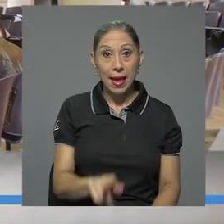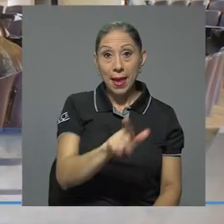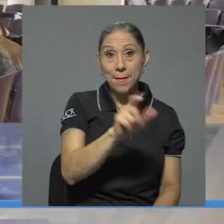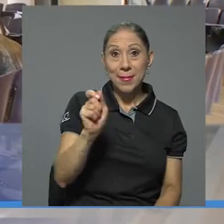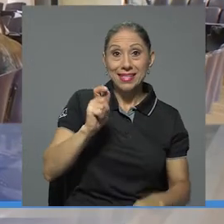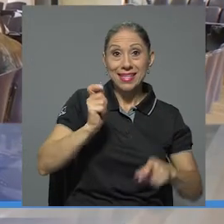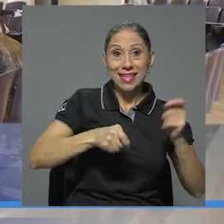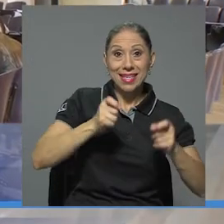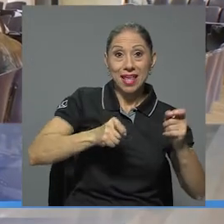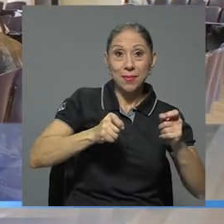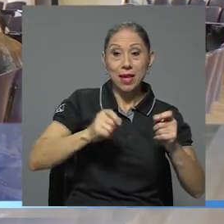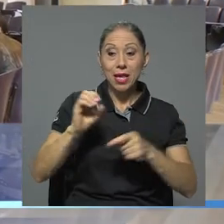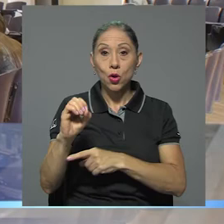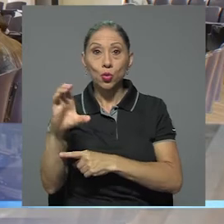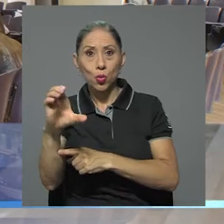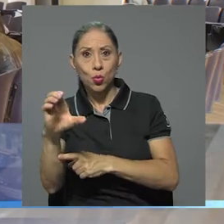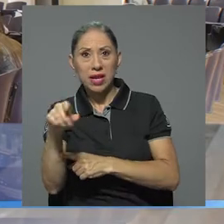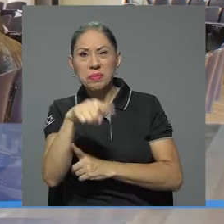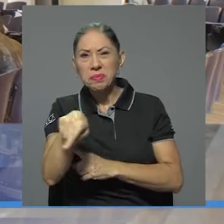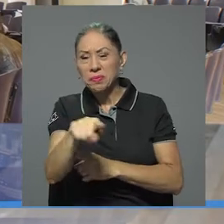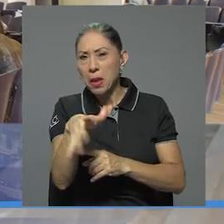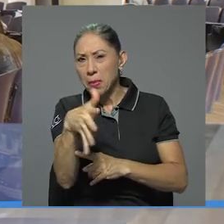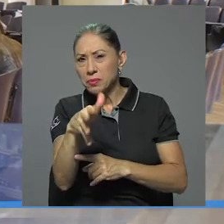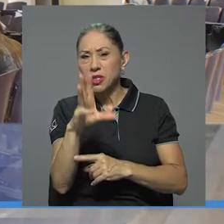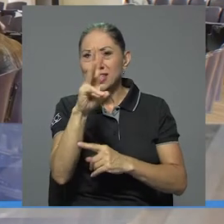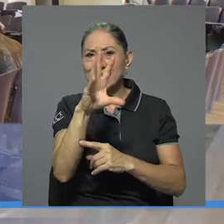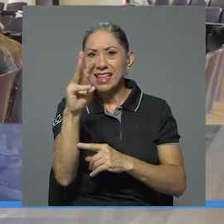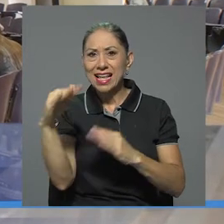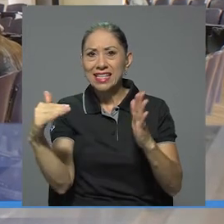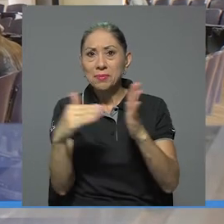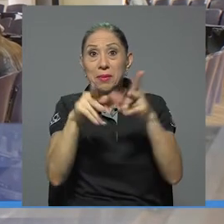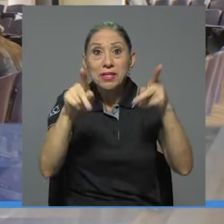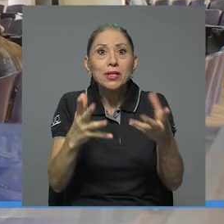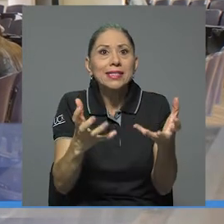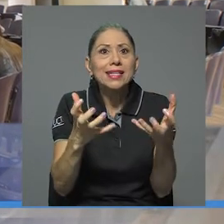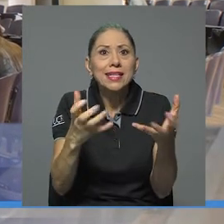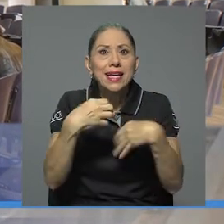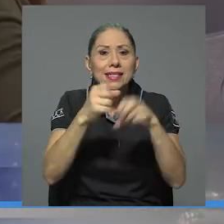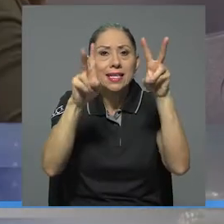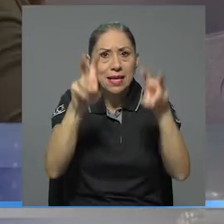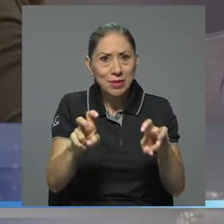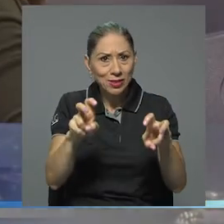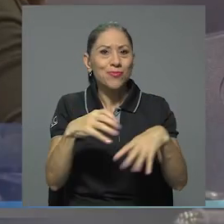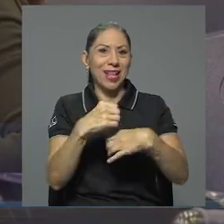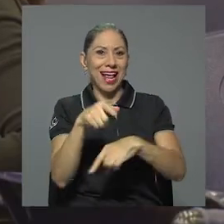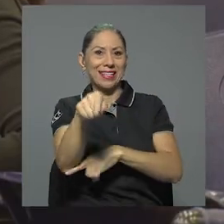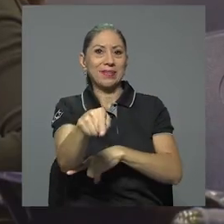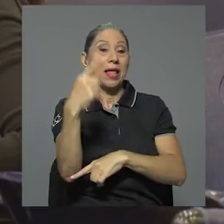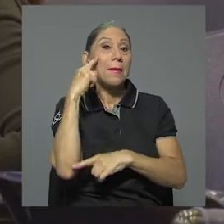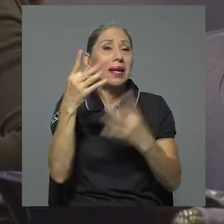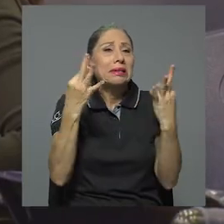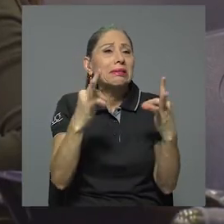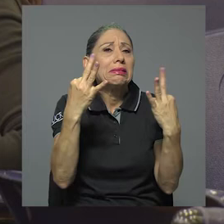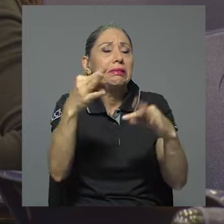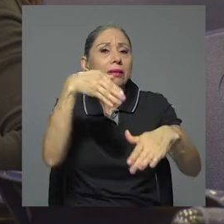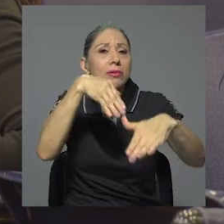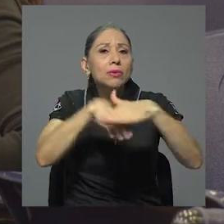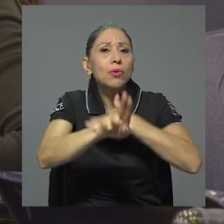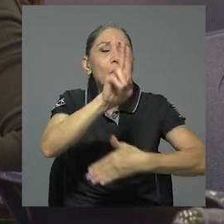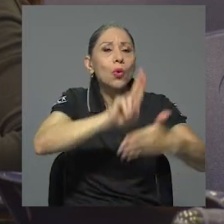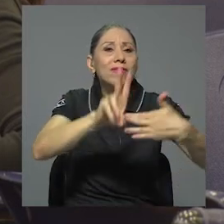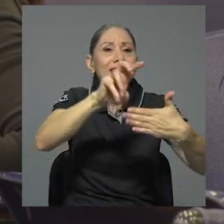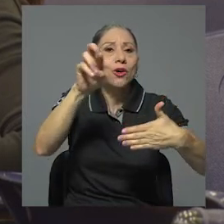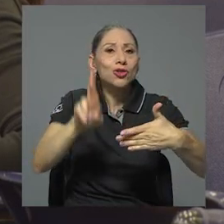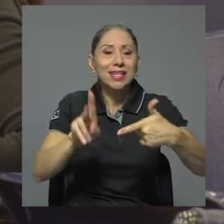En los meses de septiembre y octubre, cerca de 66.000 aspirantes realizan la prueba de admisión para optar por un cupo en la Universidad de